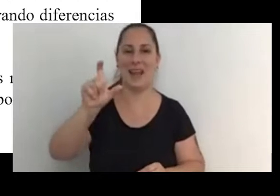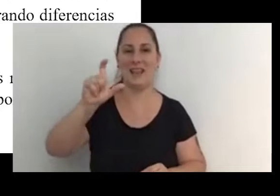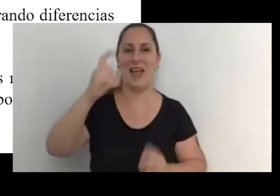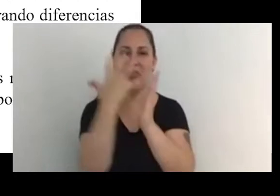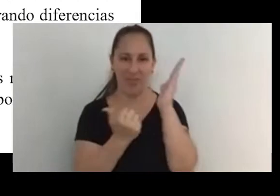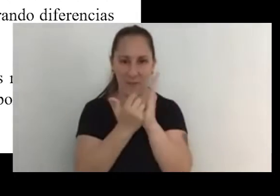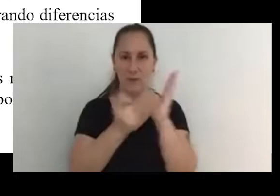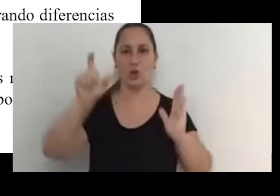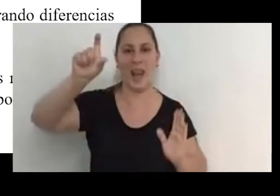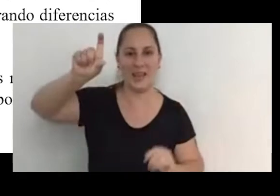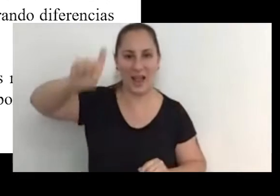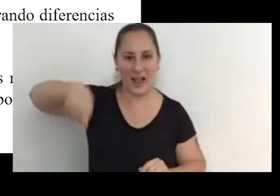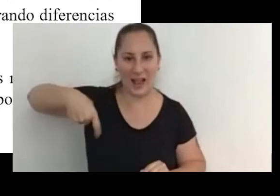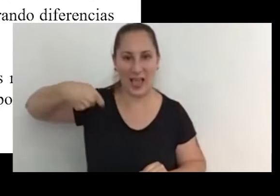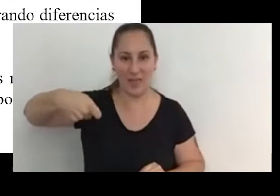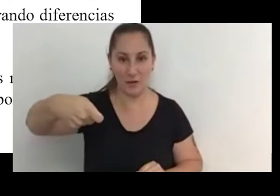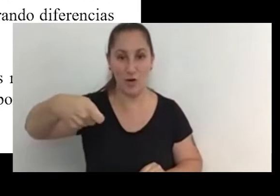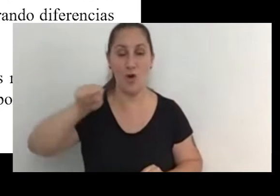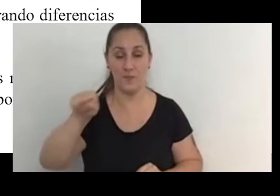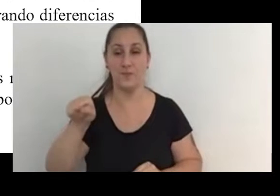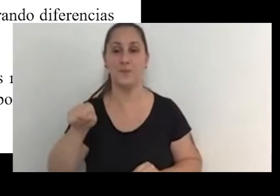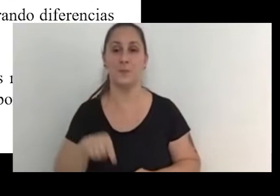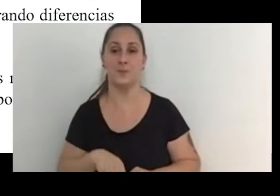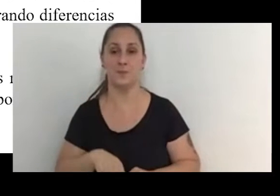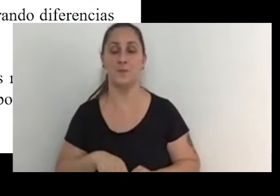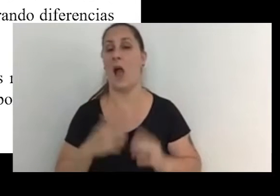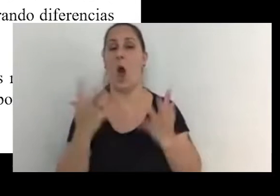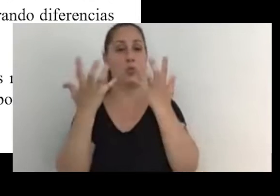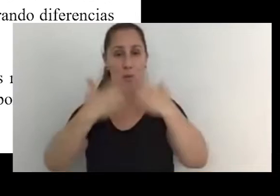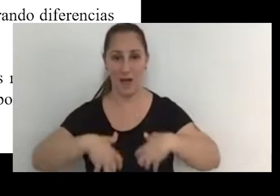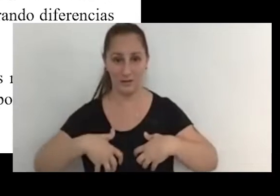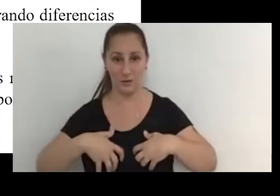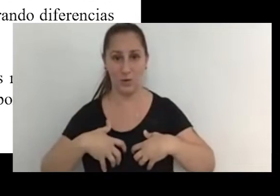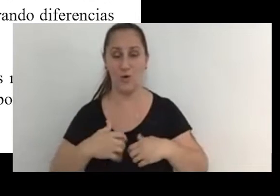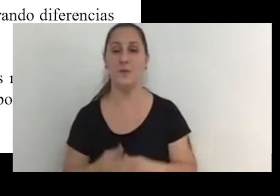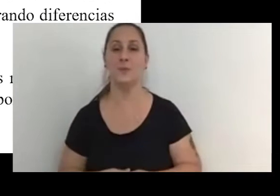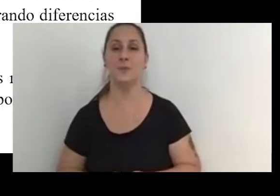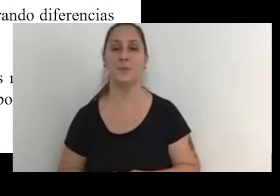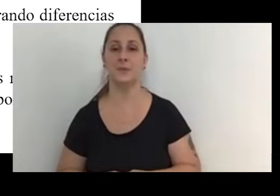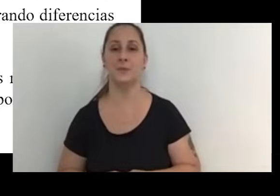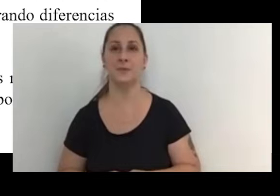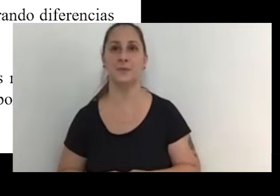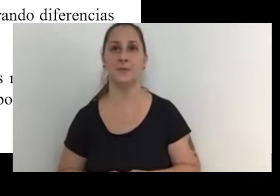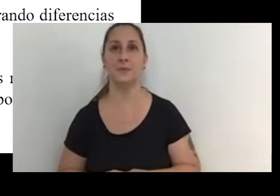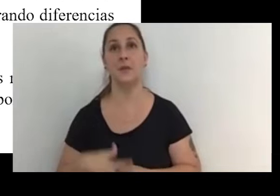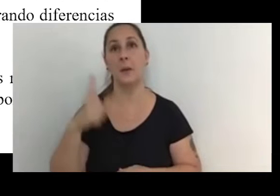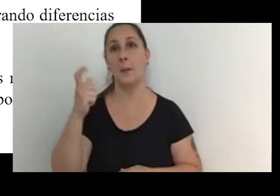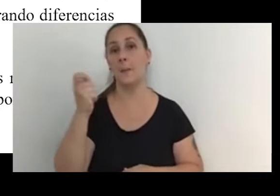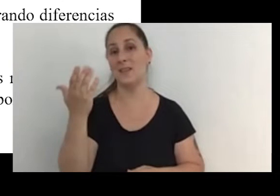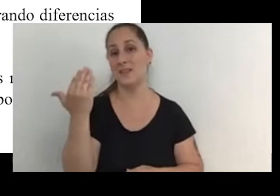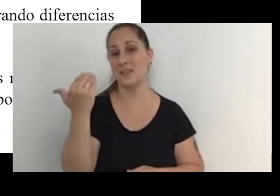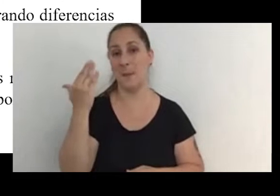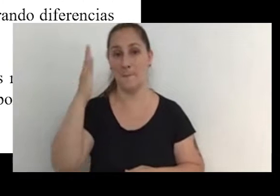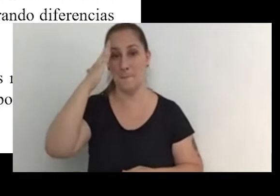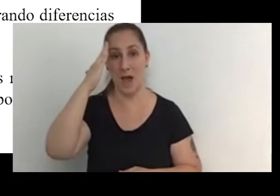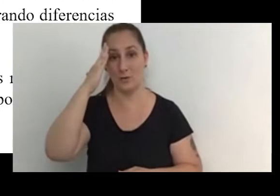de crédito, es decir, con débito automático, en el mes de marzo se